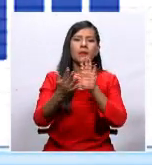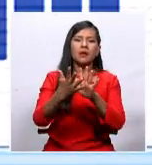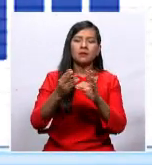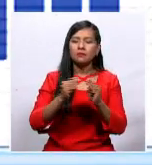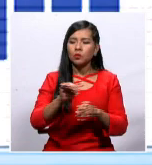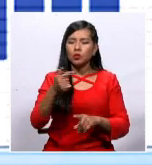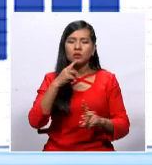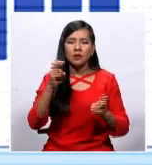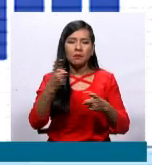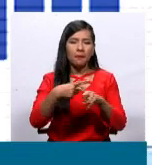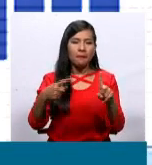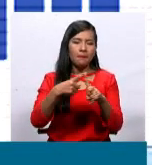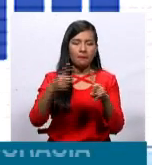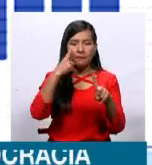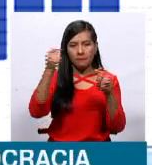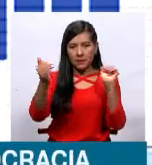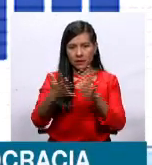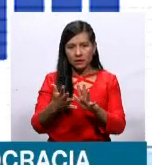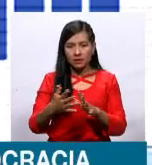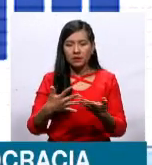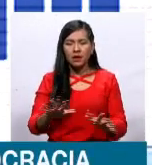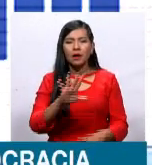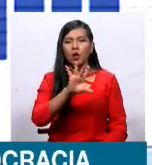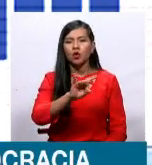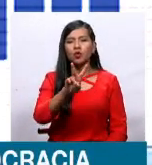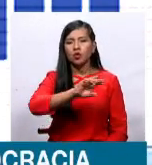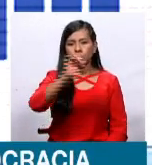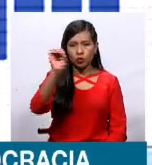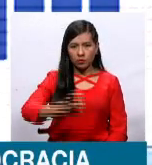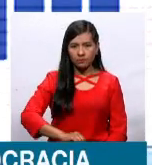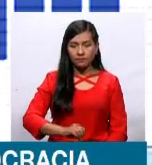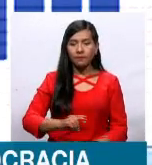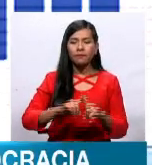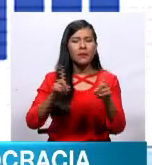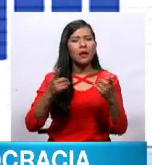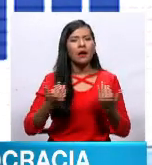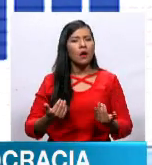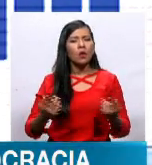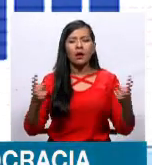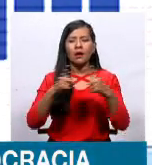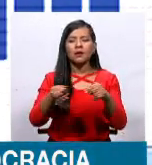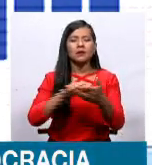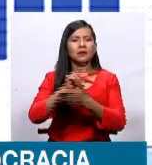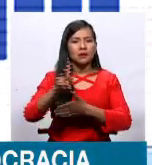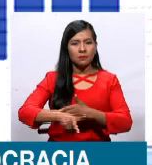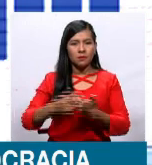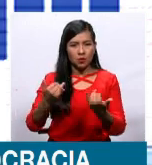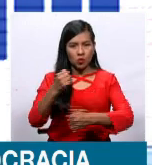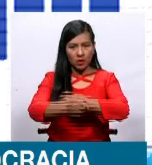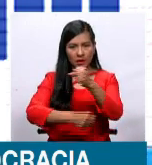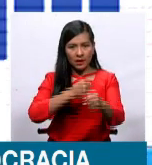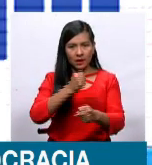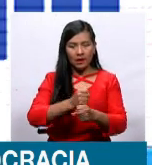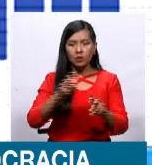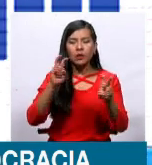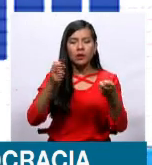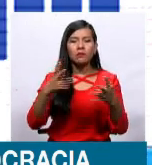de manera semipresencial, es decir, el 82%. Ahora, al mes de septiembre de la presente gestión,